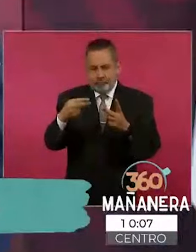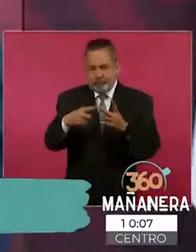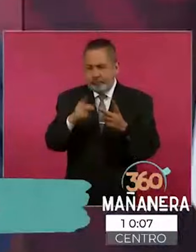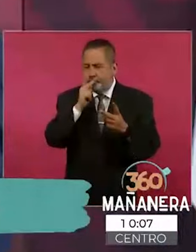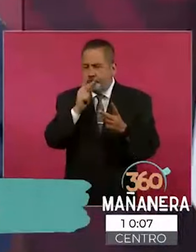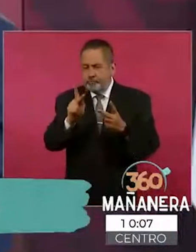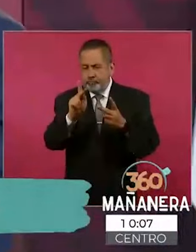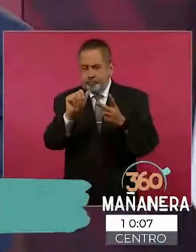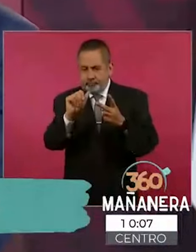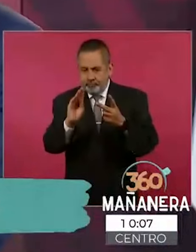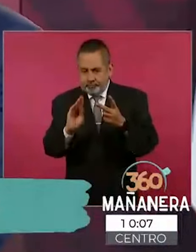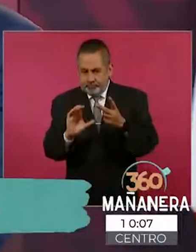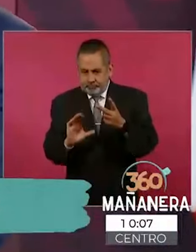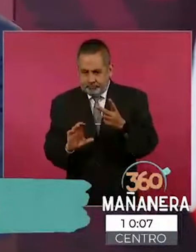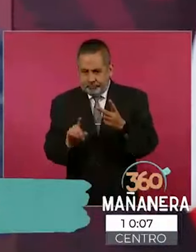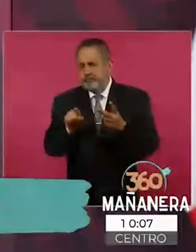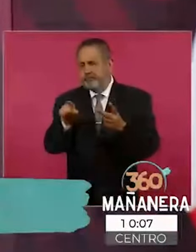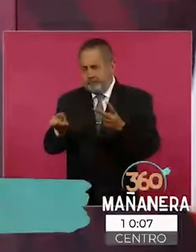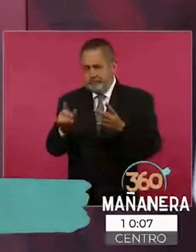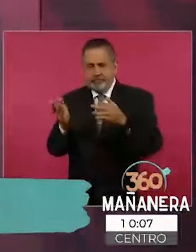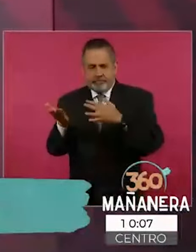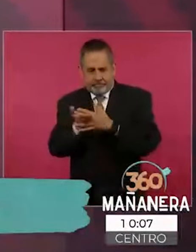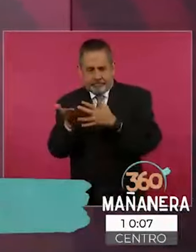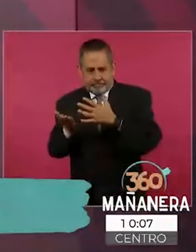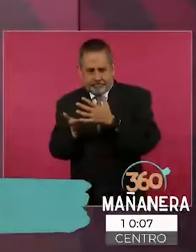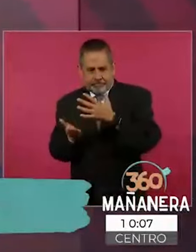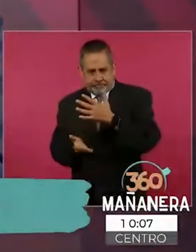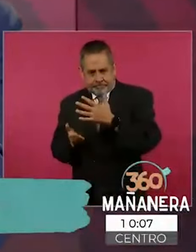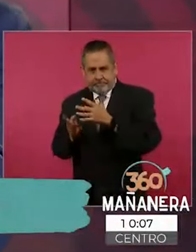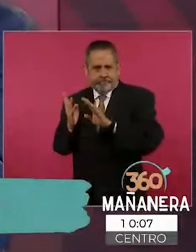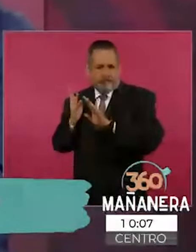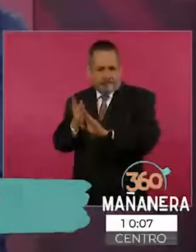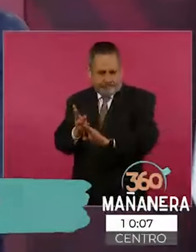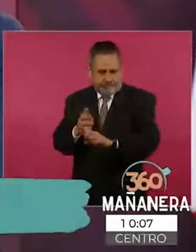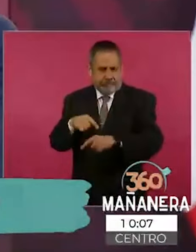apellido Sí y se pueda este